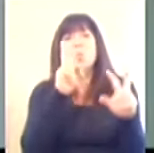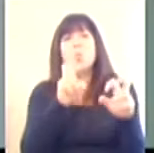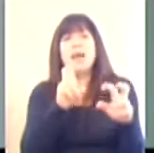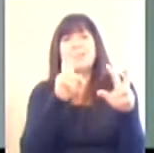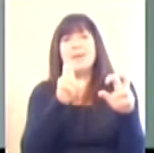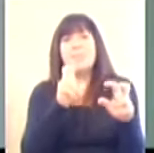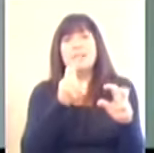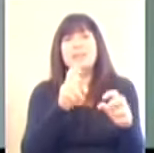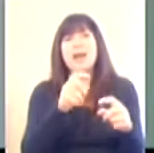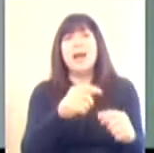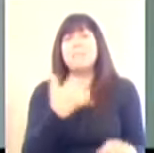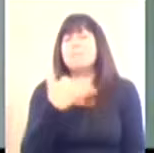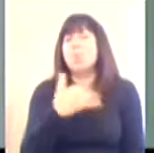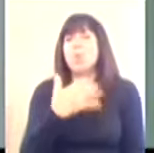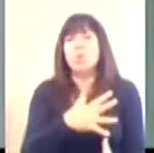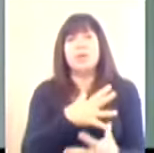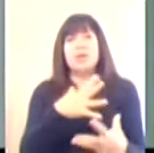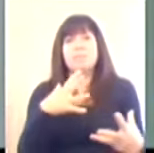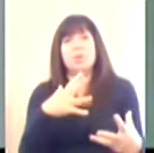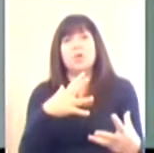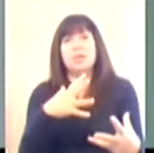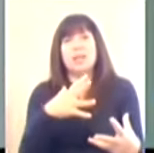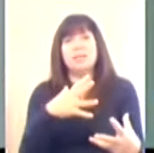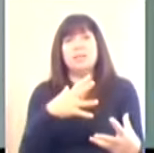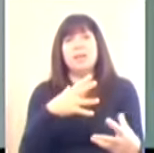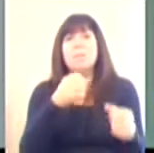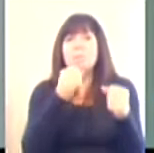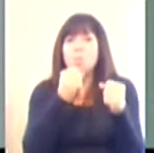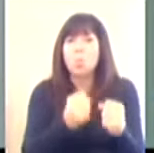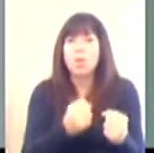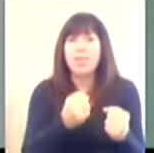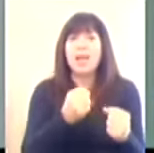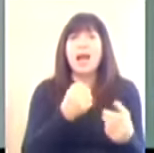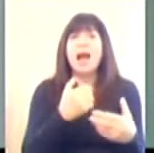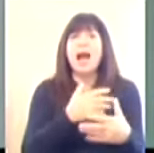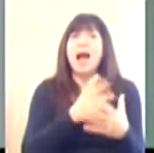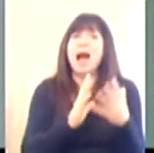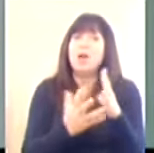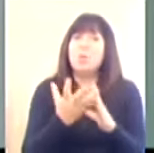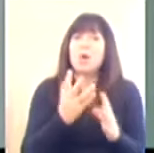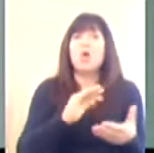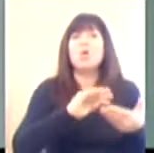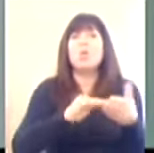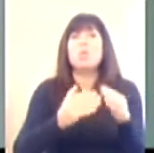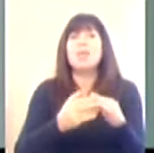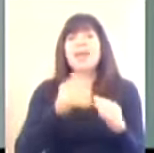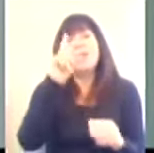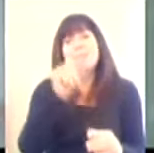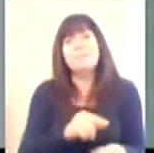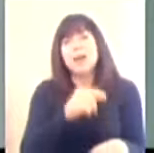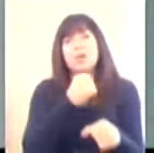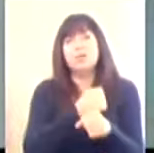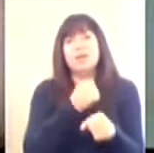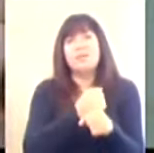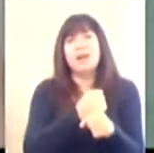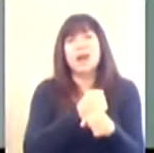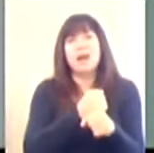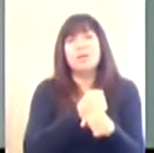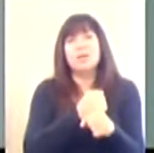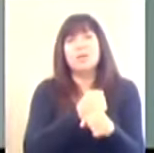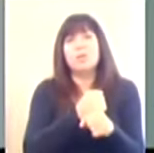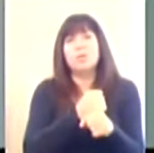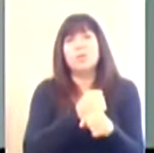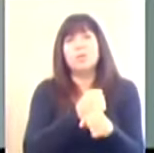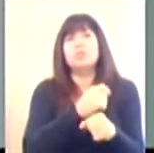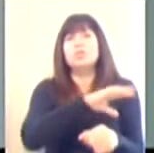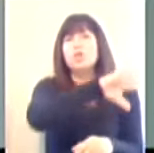tan prioritaria en términos de opinión pública, probablemente para las comunidades con las que al menos a mí me toca trabajar, fundamentalmente campamento y villas de blocks en zonas